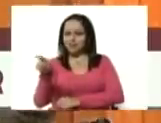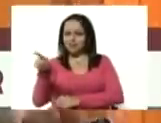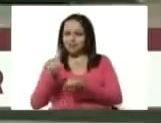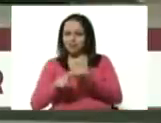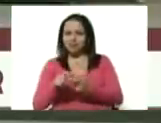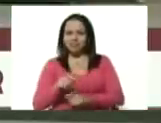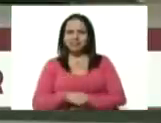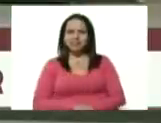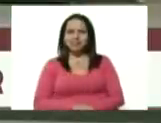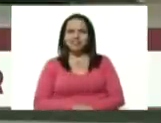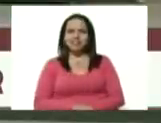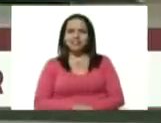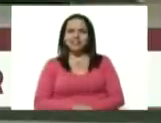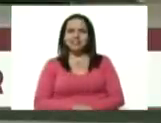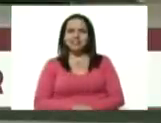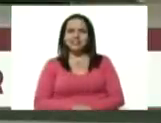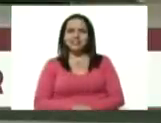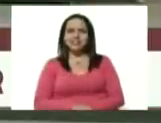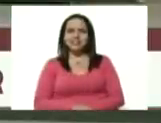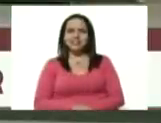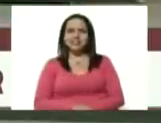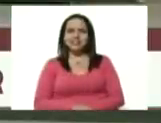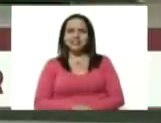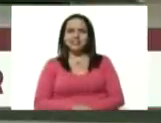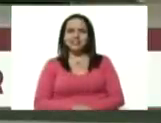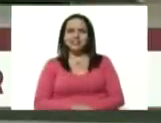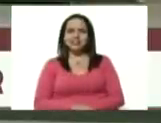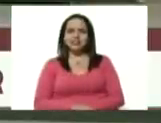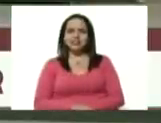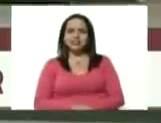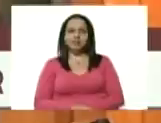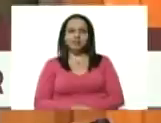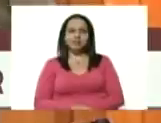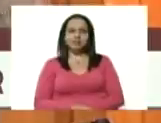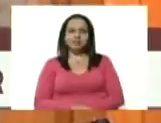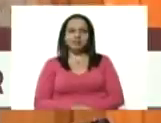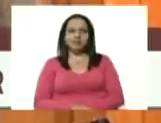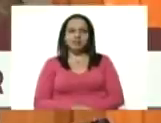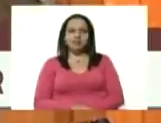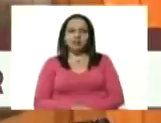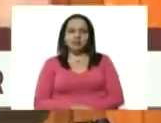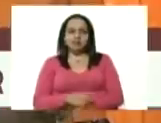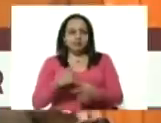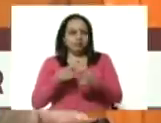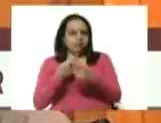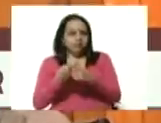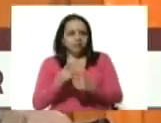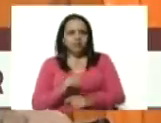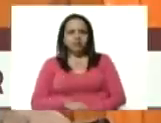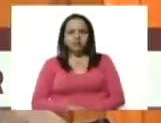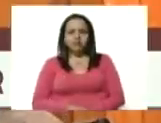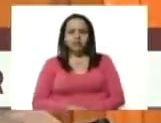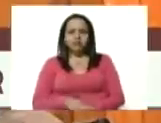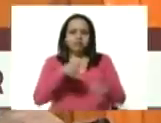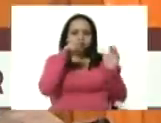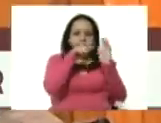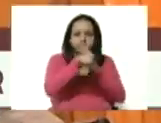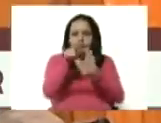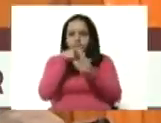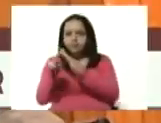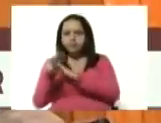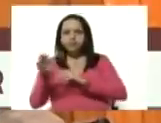Bueno, decir era una belleza más. Entonces, ahí entraron todas las